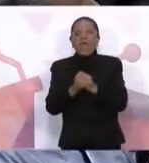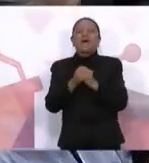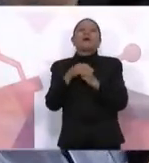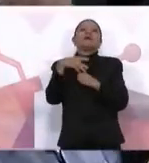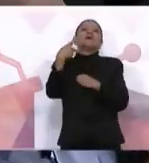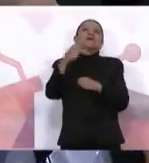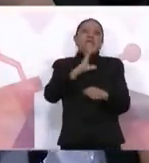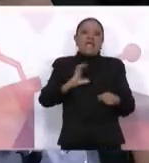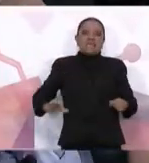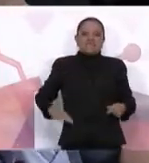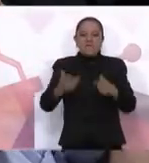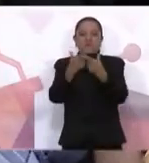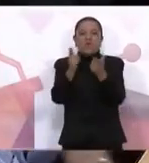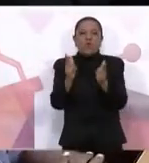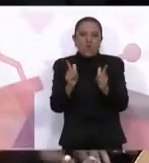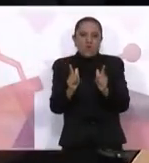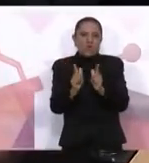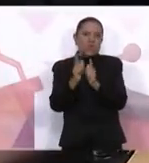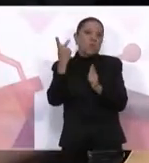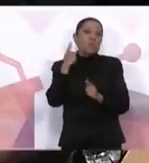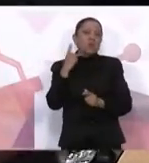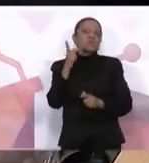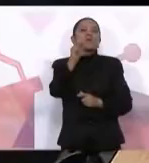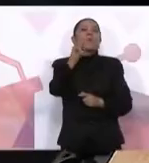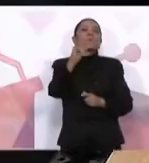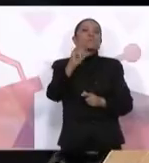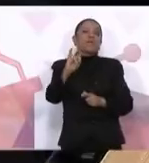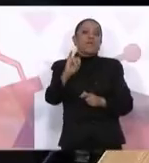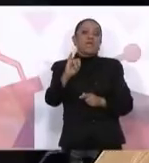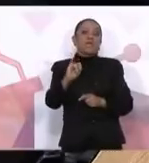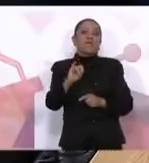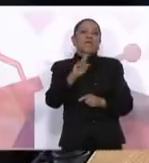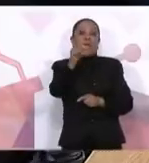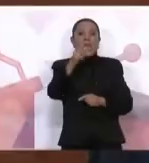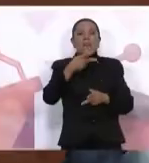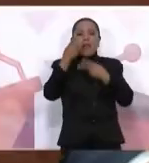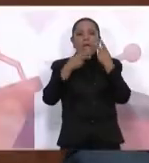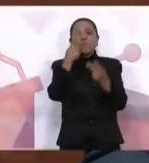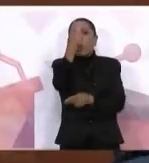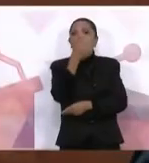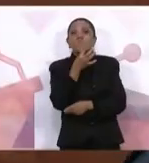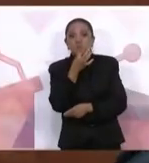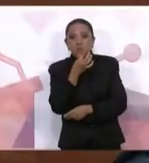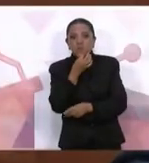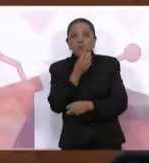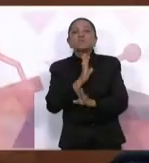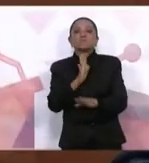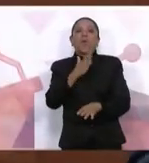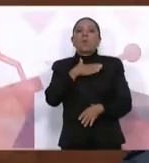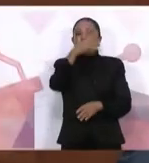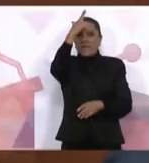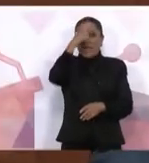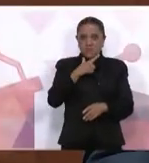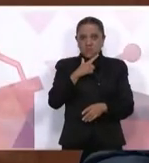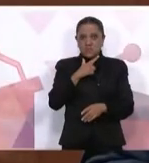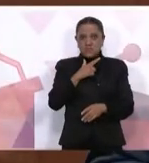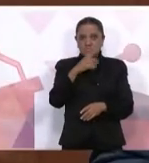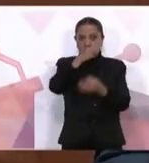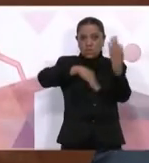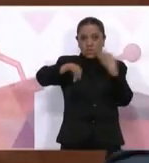uso de la palabra la primera ronda inicial por hasta un minuto adelante anoche a todos desde muy joven he recorrido mi